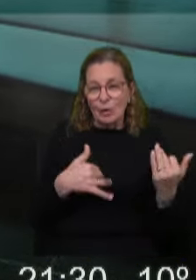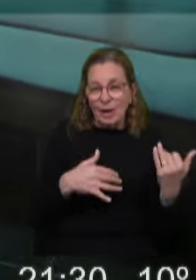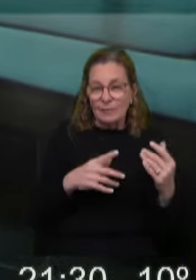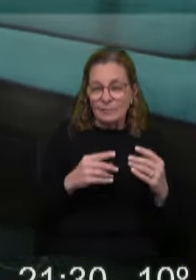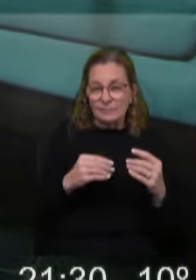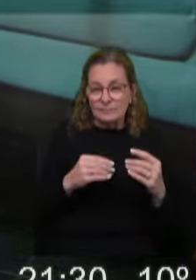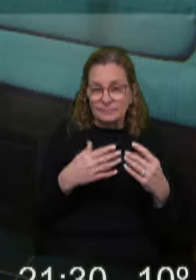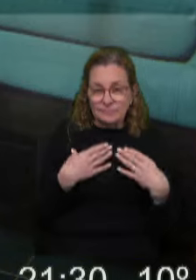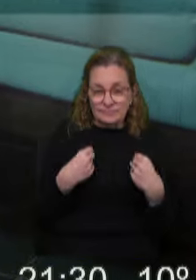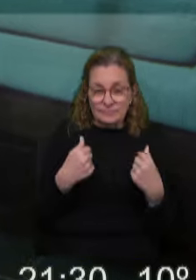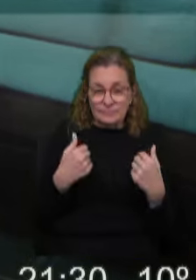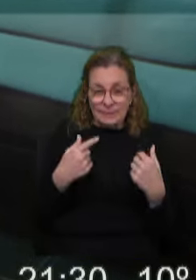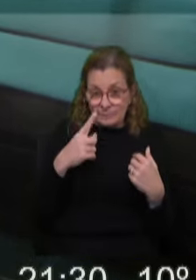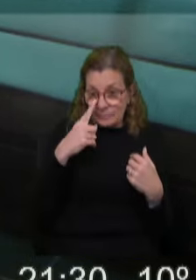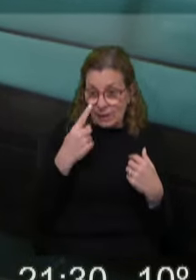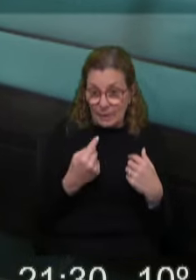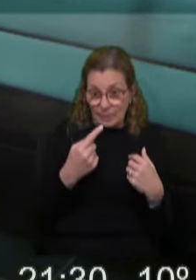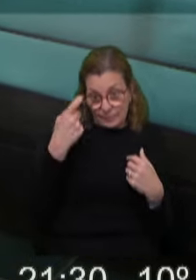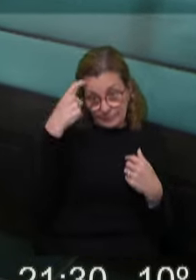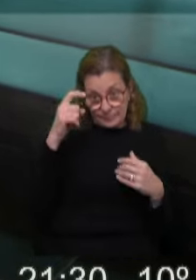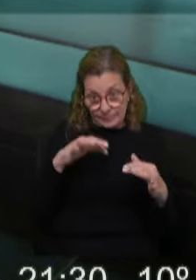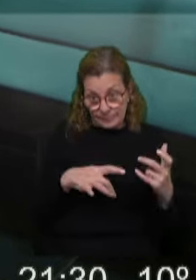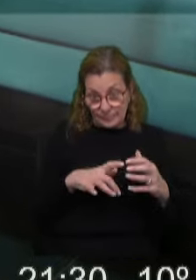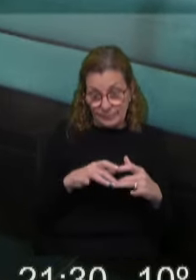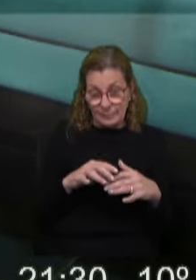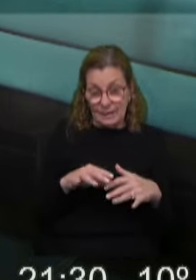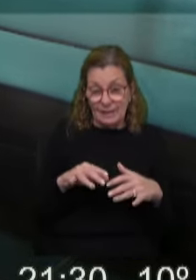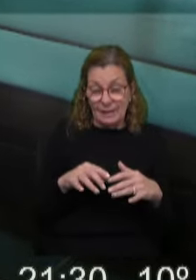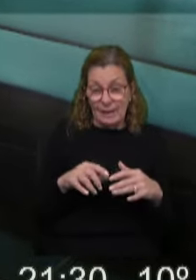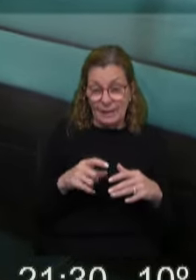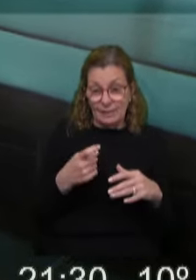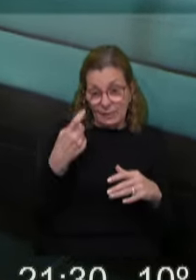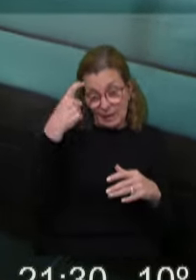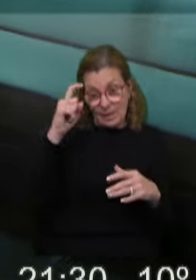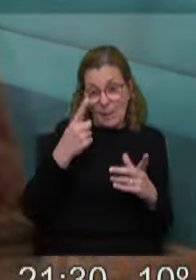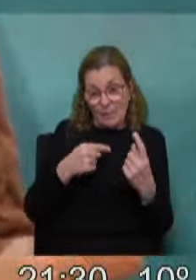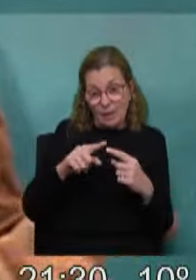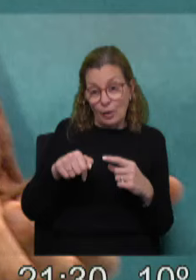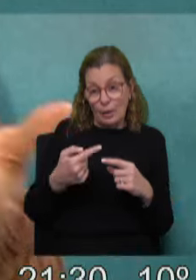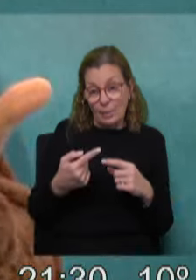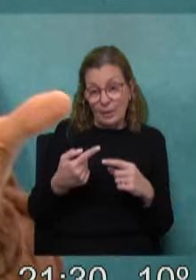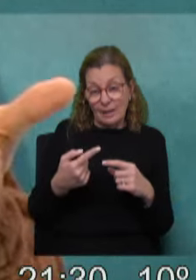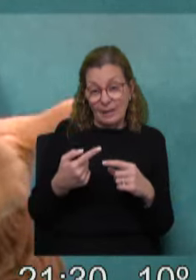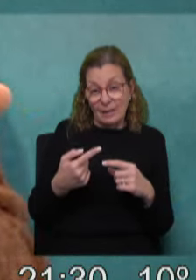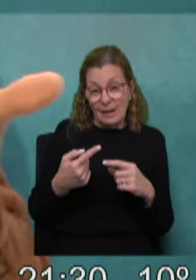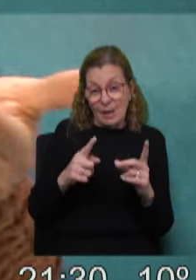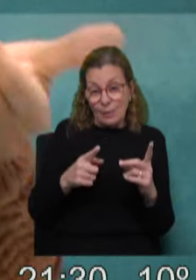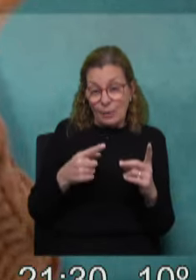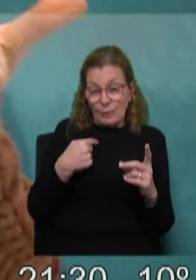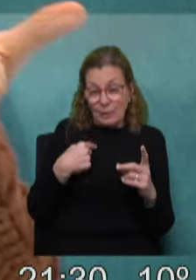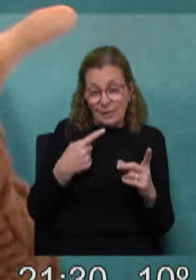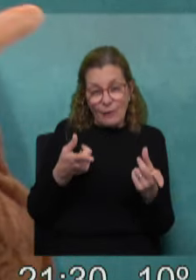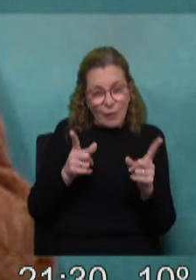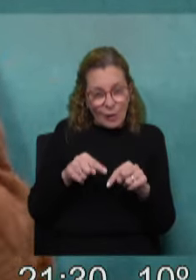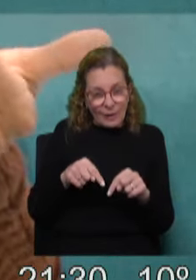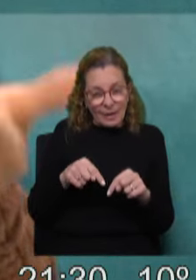pero que sientas que fluye rápido tu idea a tus dedos. Eso es lo. Pero después hay instrumentos que te dominan a vos, que te hacen volver